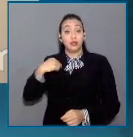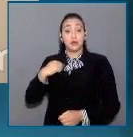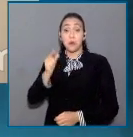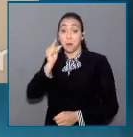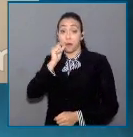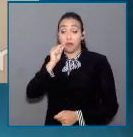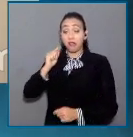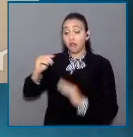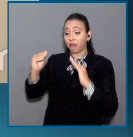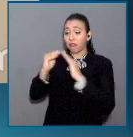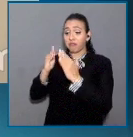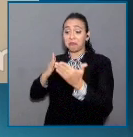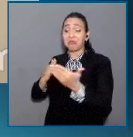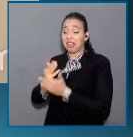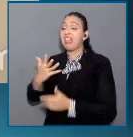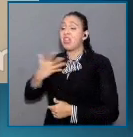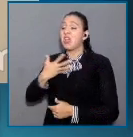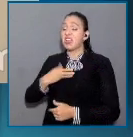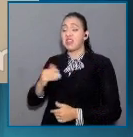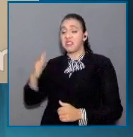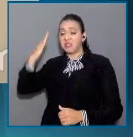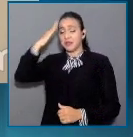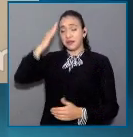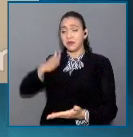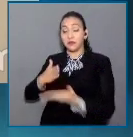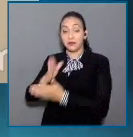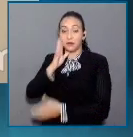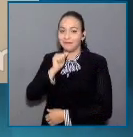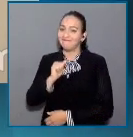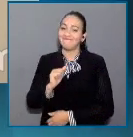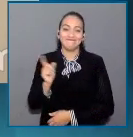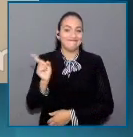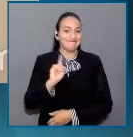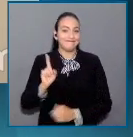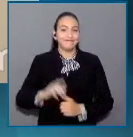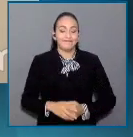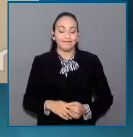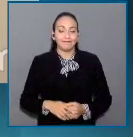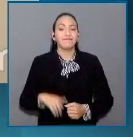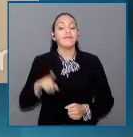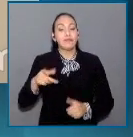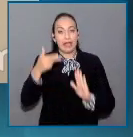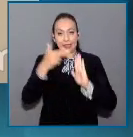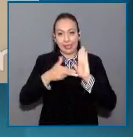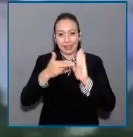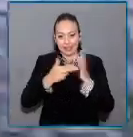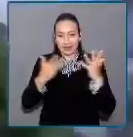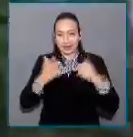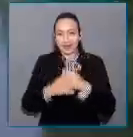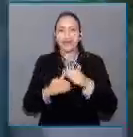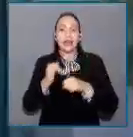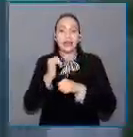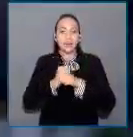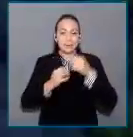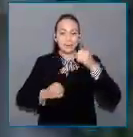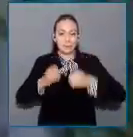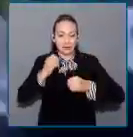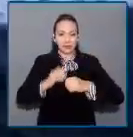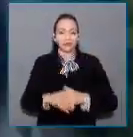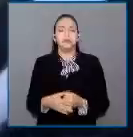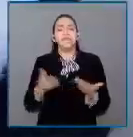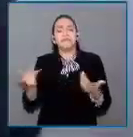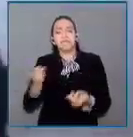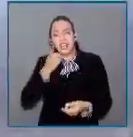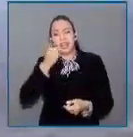realicen cateos disfrazados. En el taller, organizado por el Centro de Estudios Jurídicos en Razonamiento Probatorio, el juez